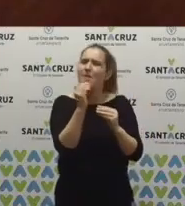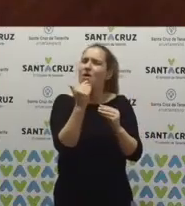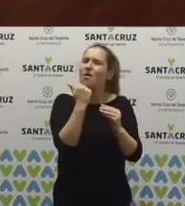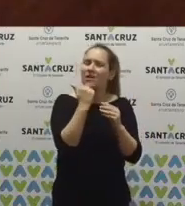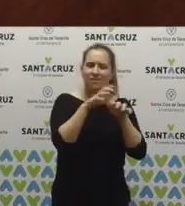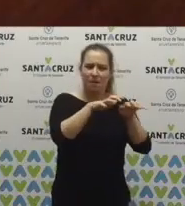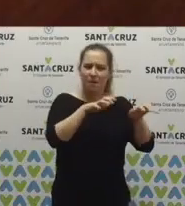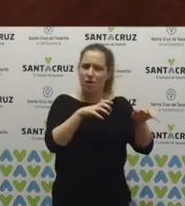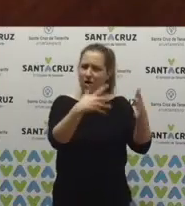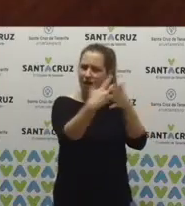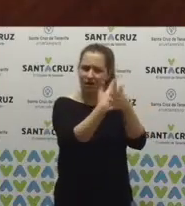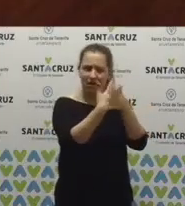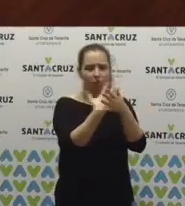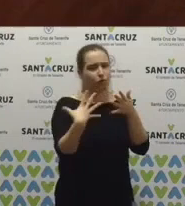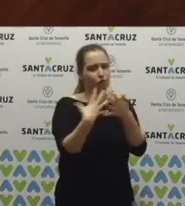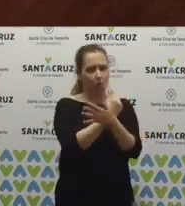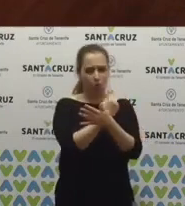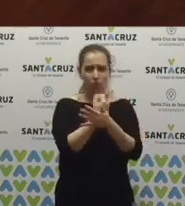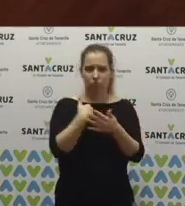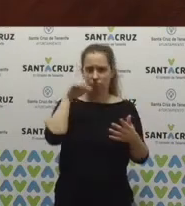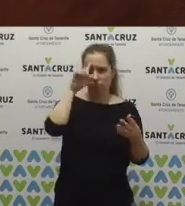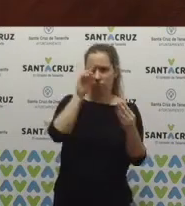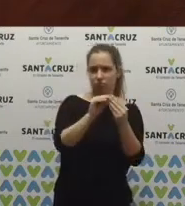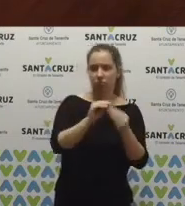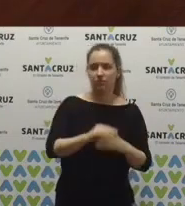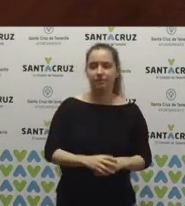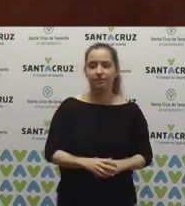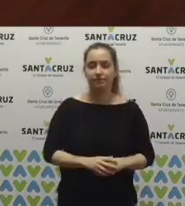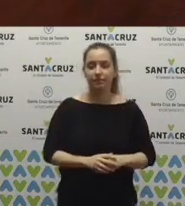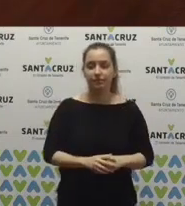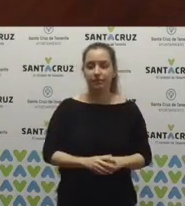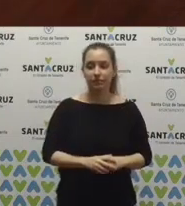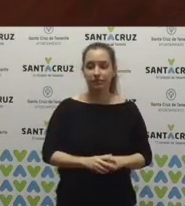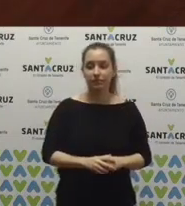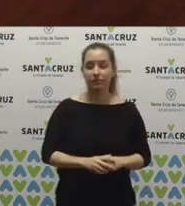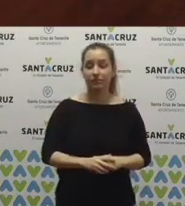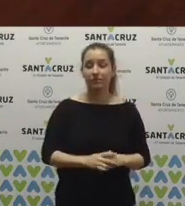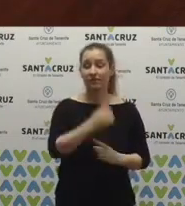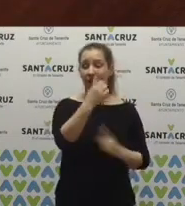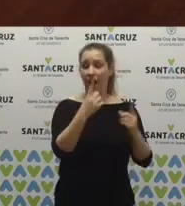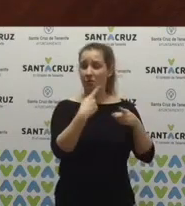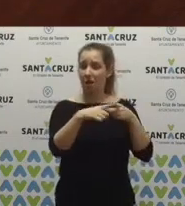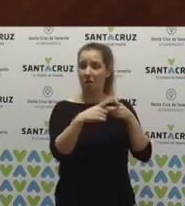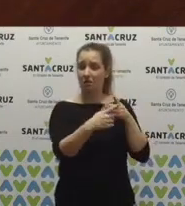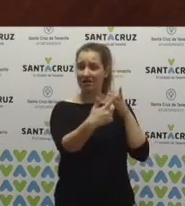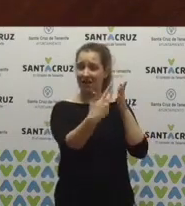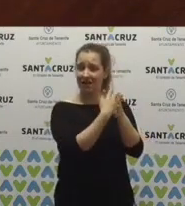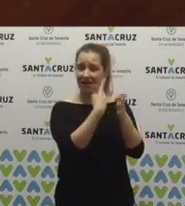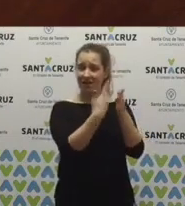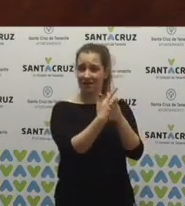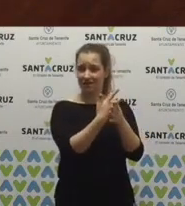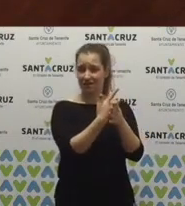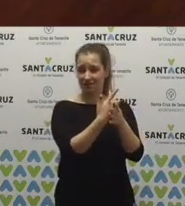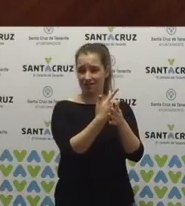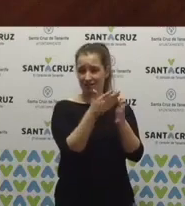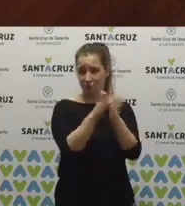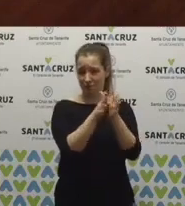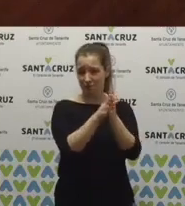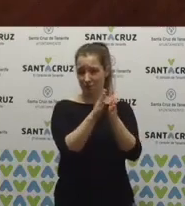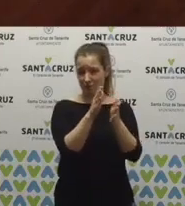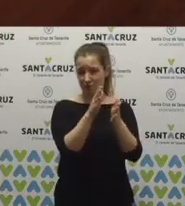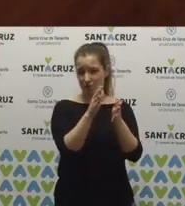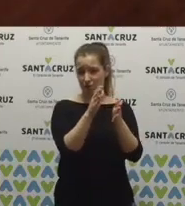de lo mismo no puedo estar de acuerdo con algunas afirmaciones que y también compañero carlos